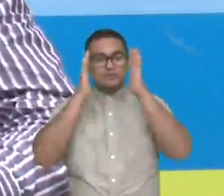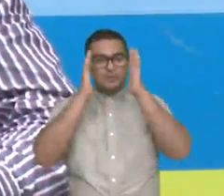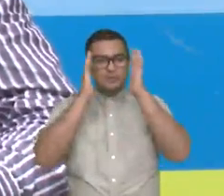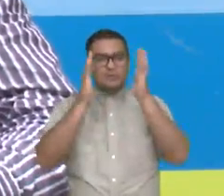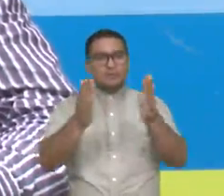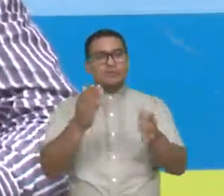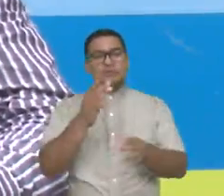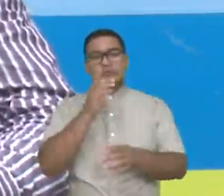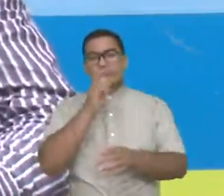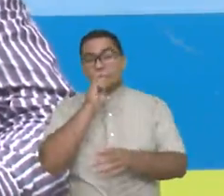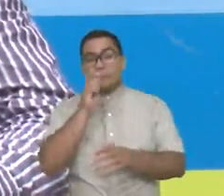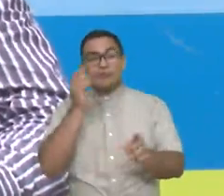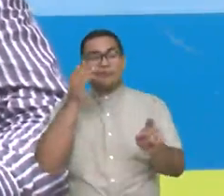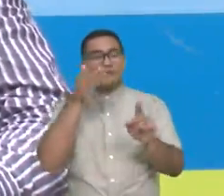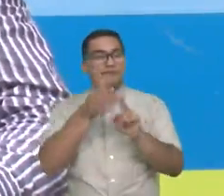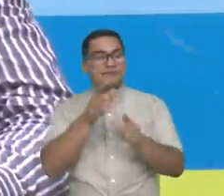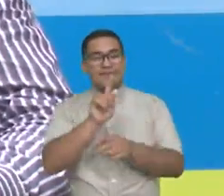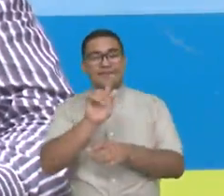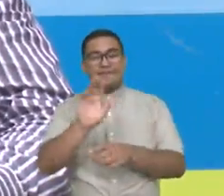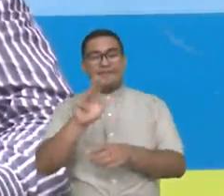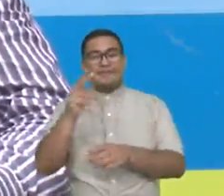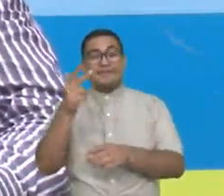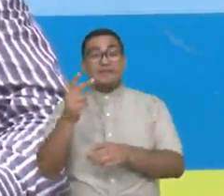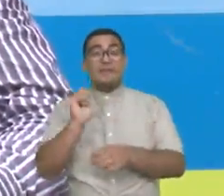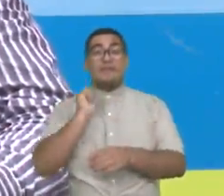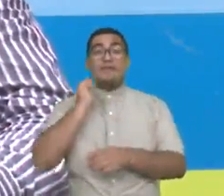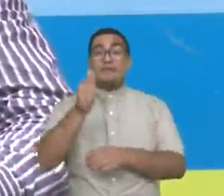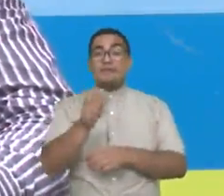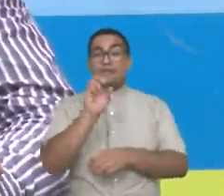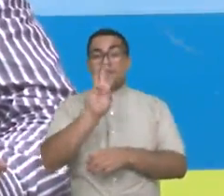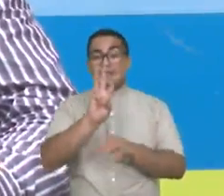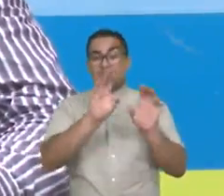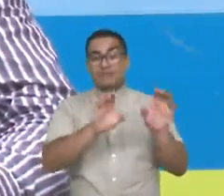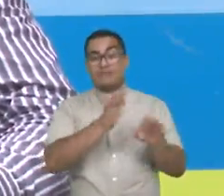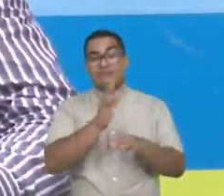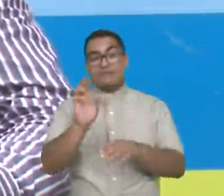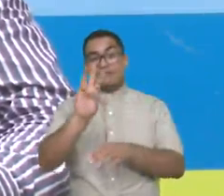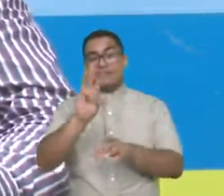esperamos, Dios mediante, mañana a partir de las 3 de la tarde a 3 y media,